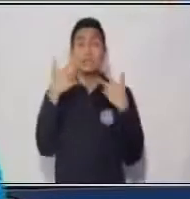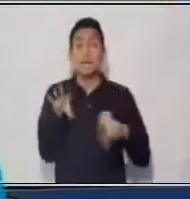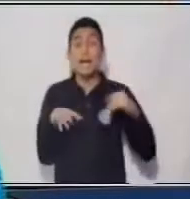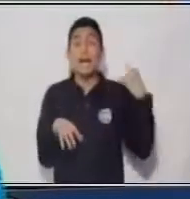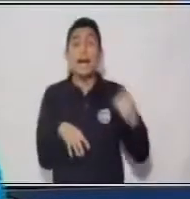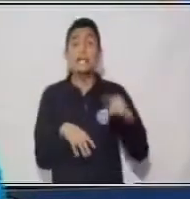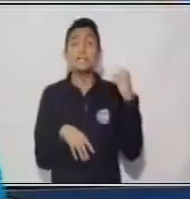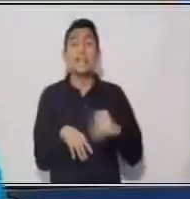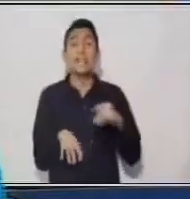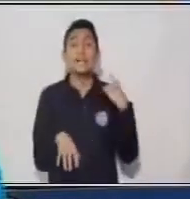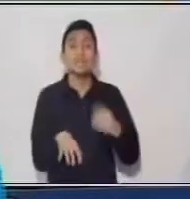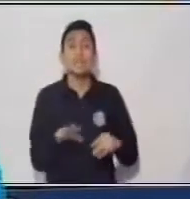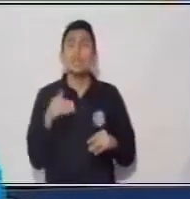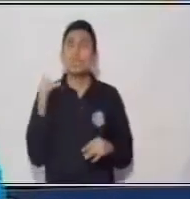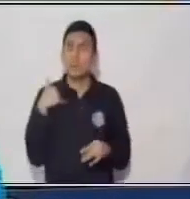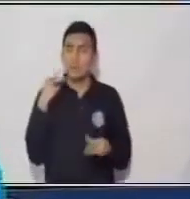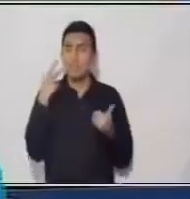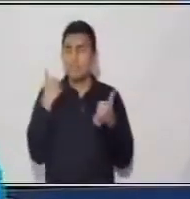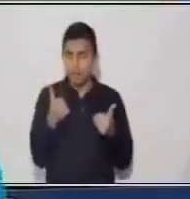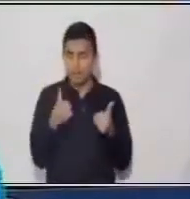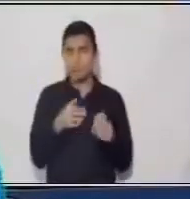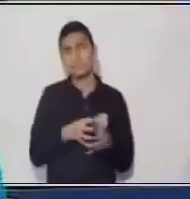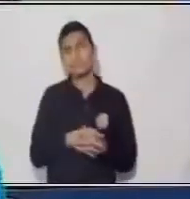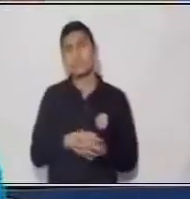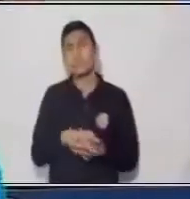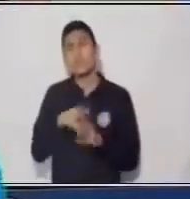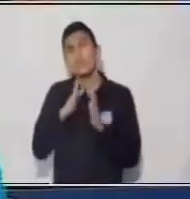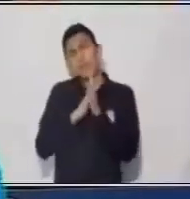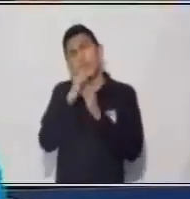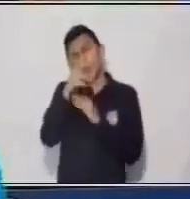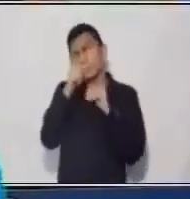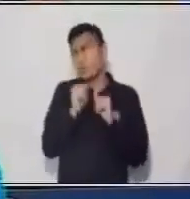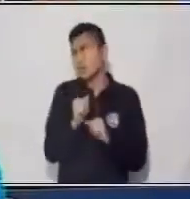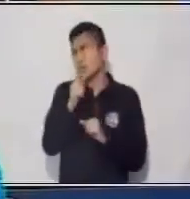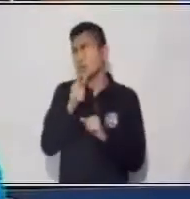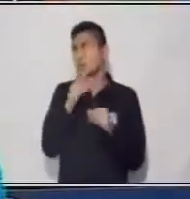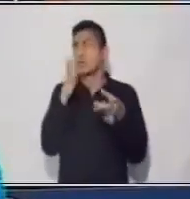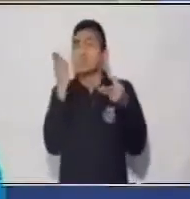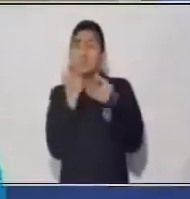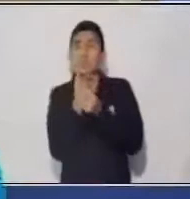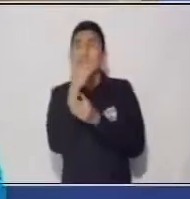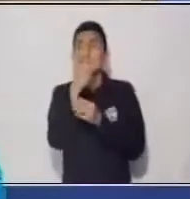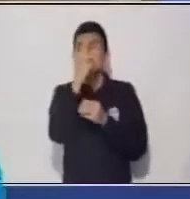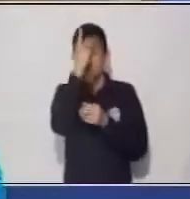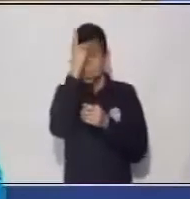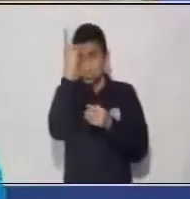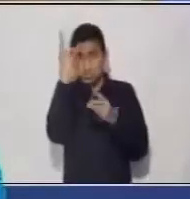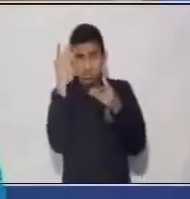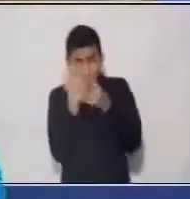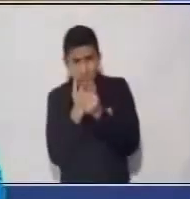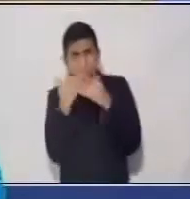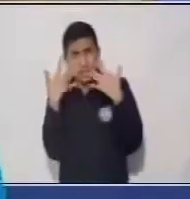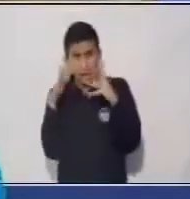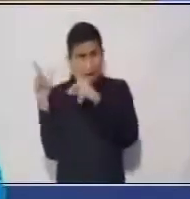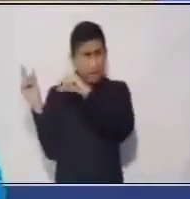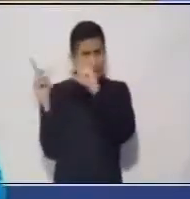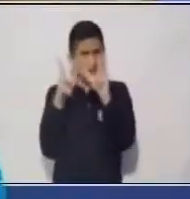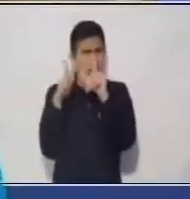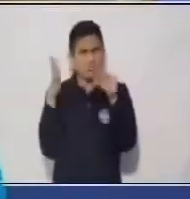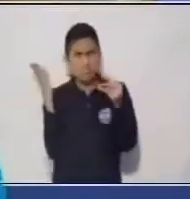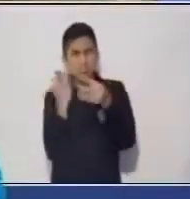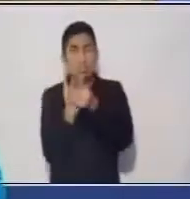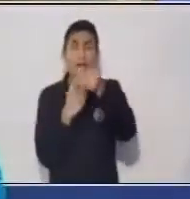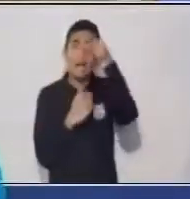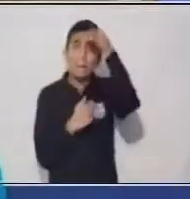tiene mucho que ver en el proceso como tal. Ten presente de tener todo tu material listo en tu portafolio Aprendo